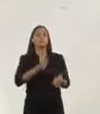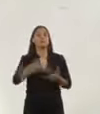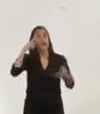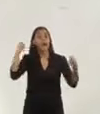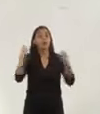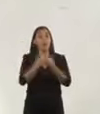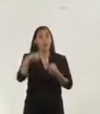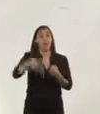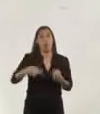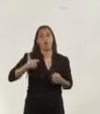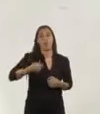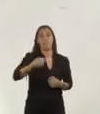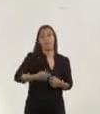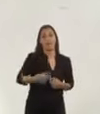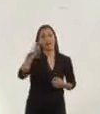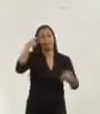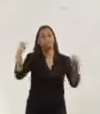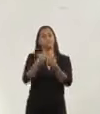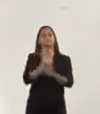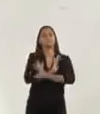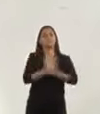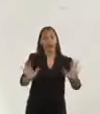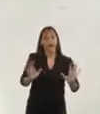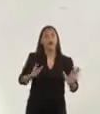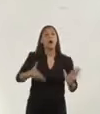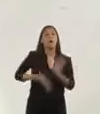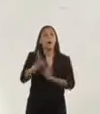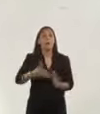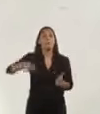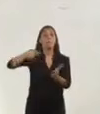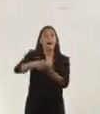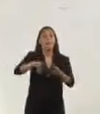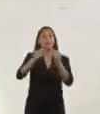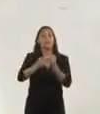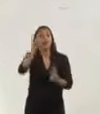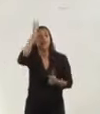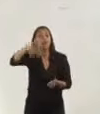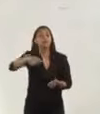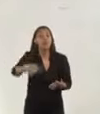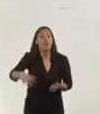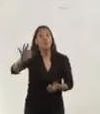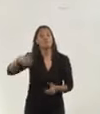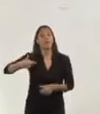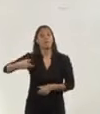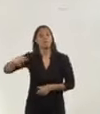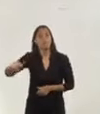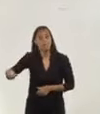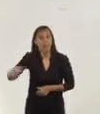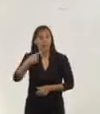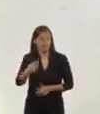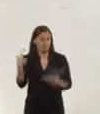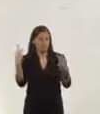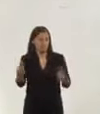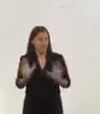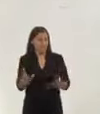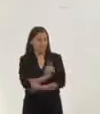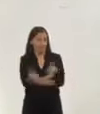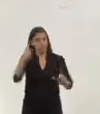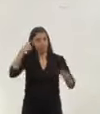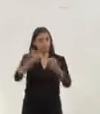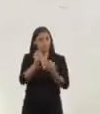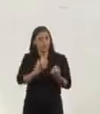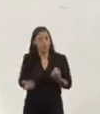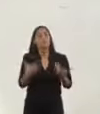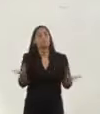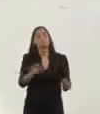prepagas si finalmente se llegó un acuerdo si se va a pagar en 12 cuotas las prepas negaron que esto sea así y por otro lado en el mismo